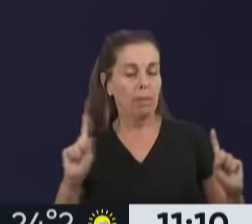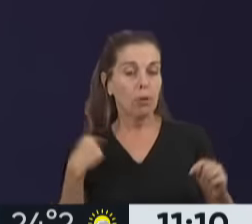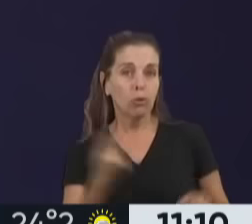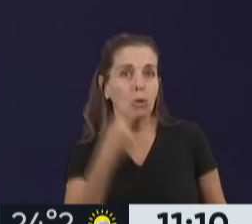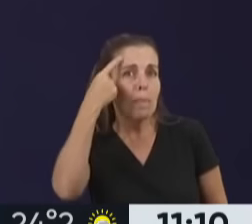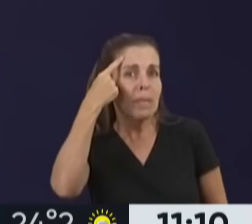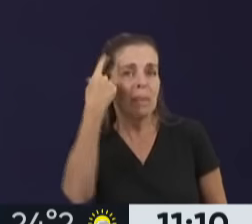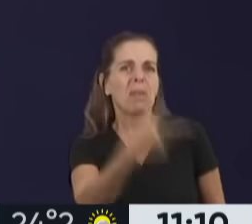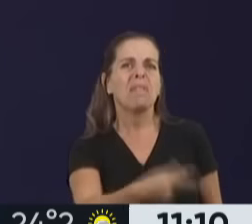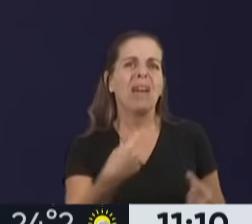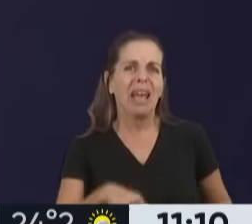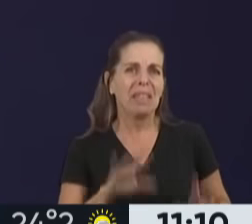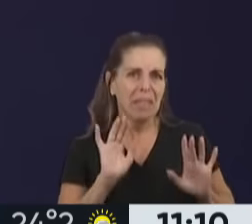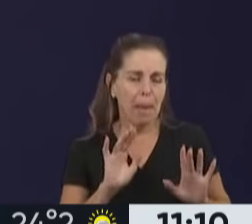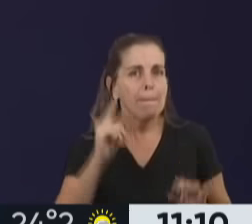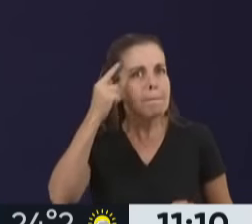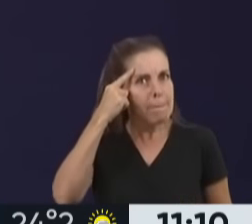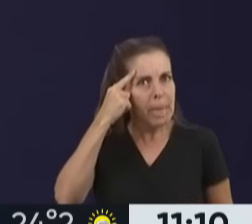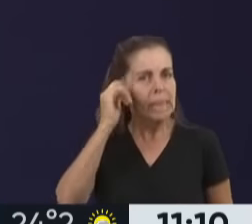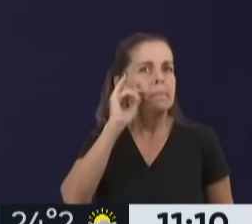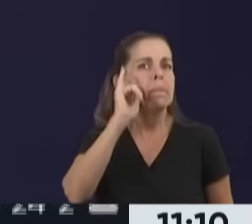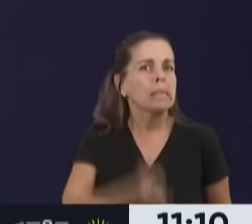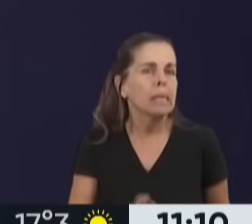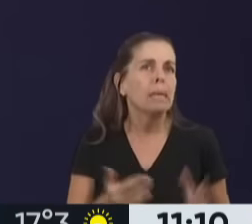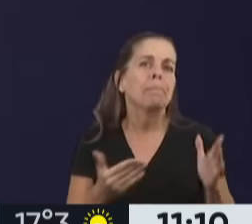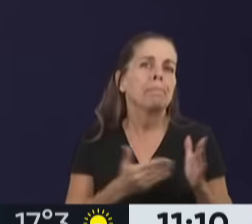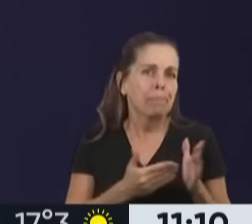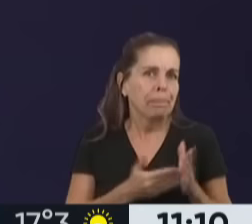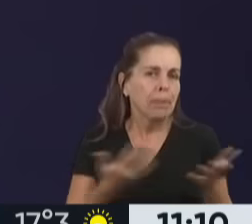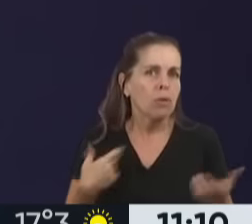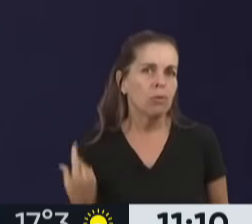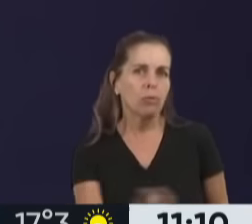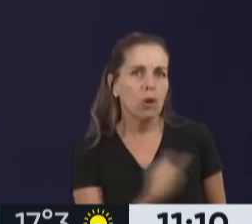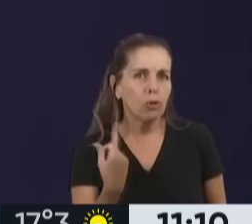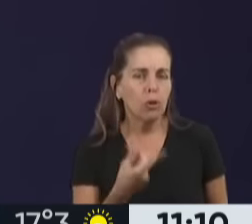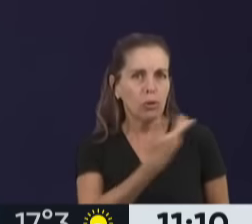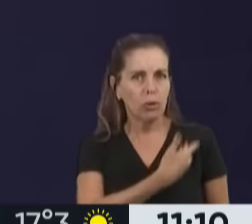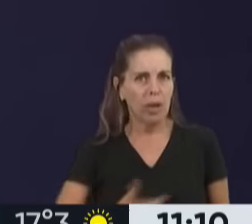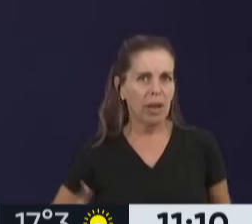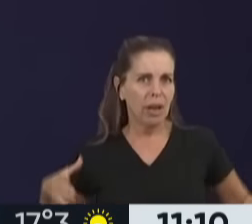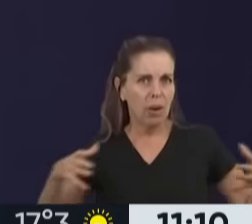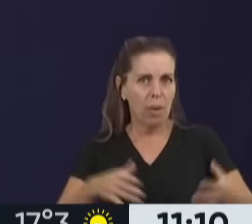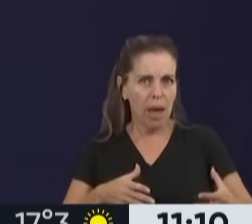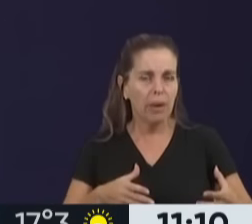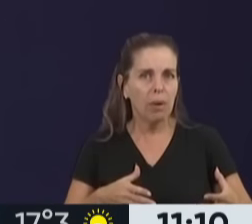nosotros que en virtud de la cartera y de la nosotros en el gobierno